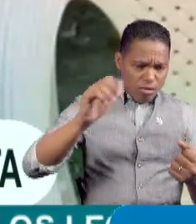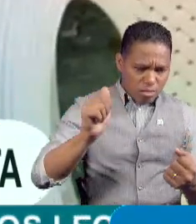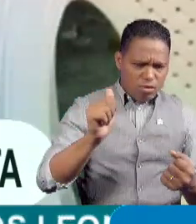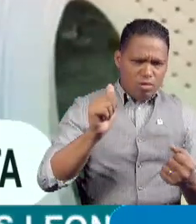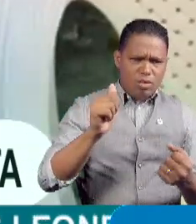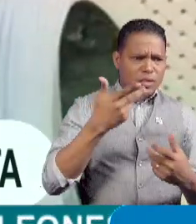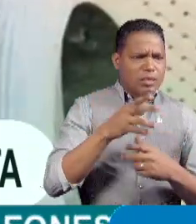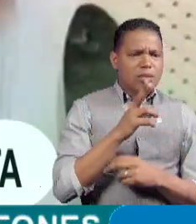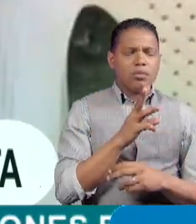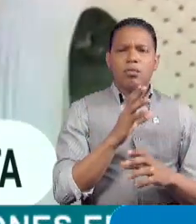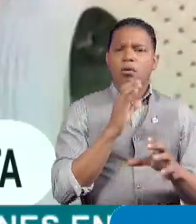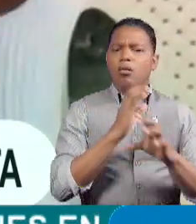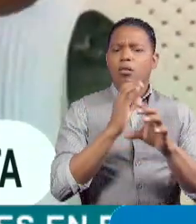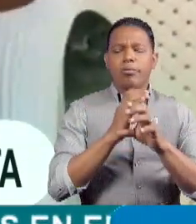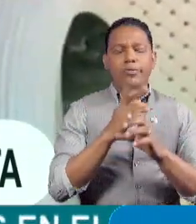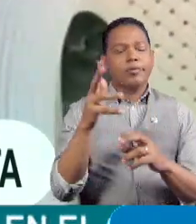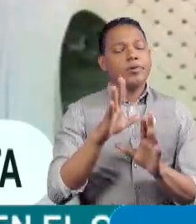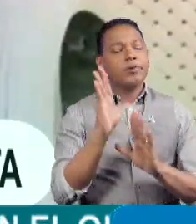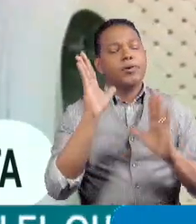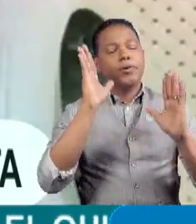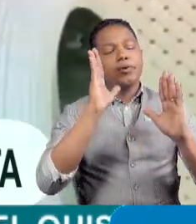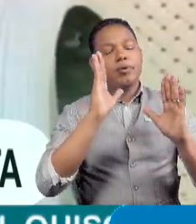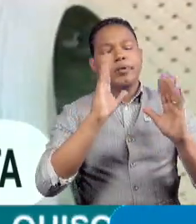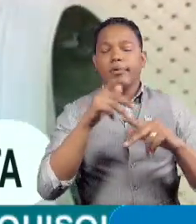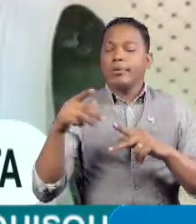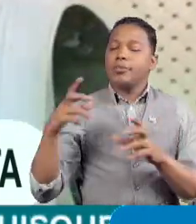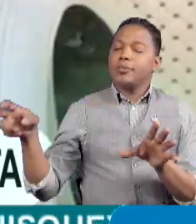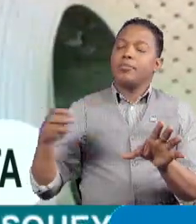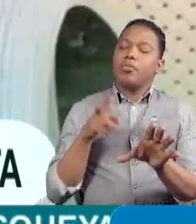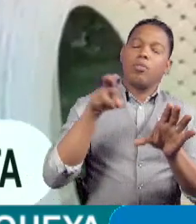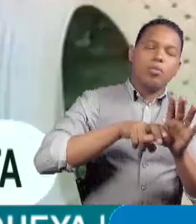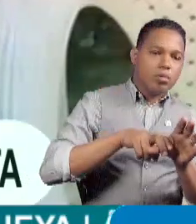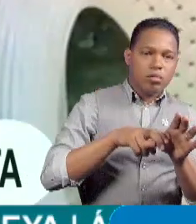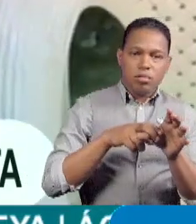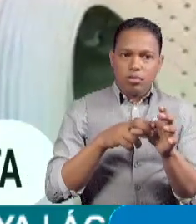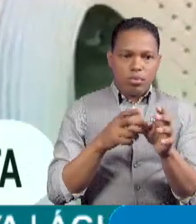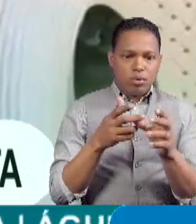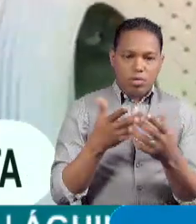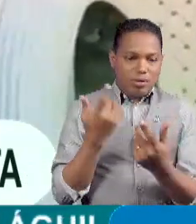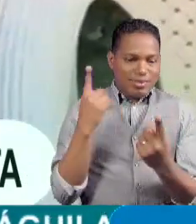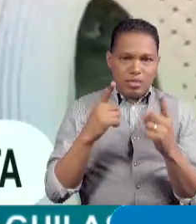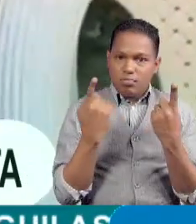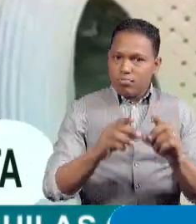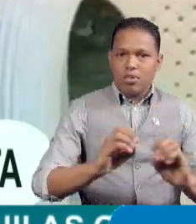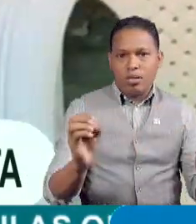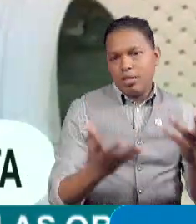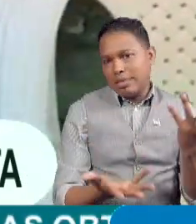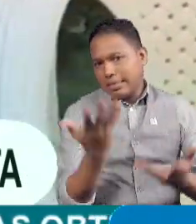y no iba a estar buscando un pasajero que saliera de un monte de por ahí, no pasa ese fracaso. No hubiera pasado,